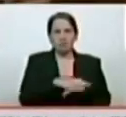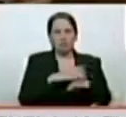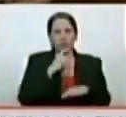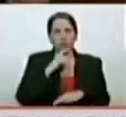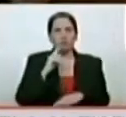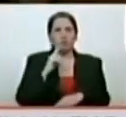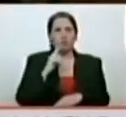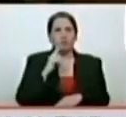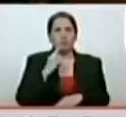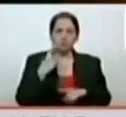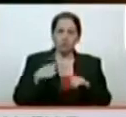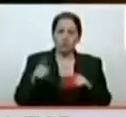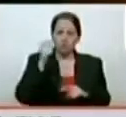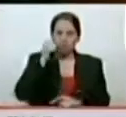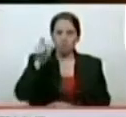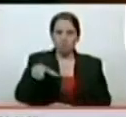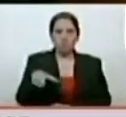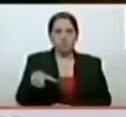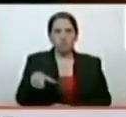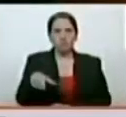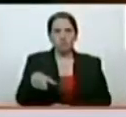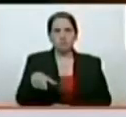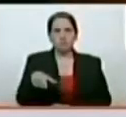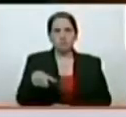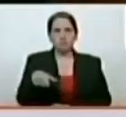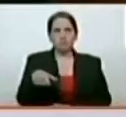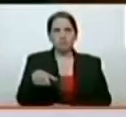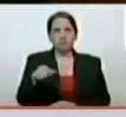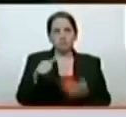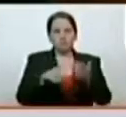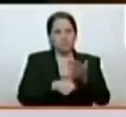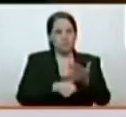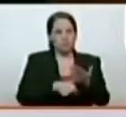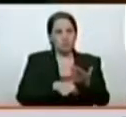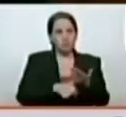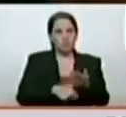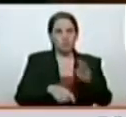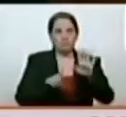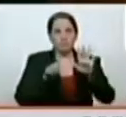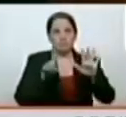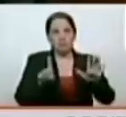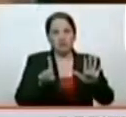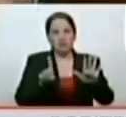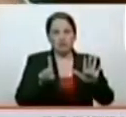José Simón Calzadilla Peraza, titular de la cédula de identidad